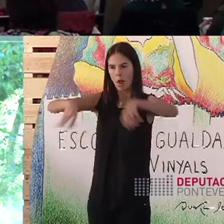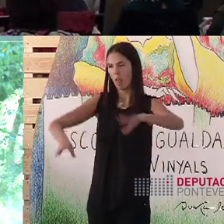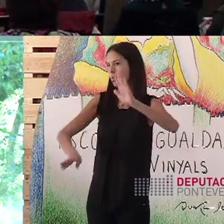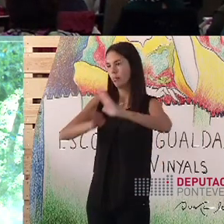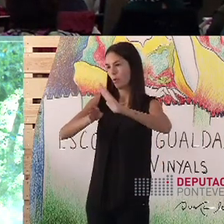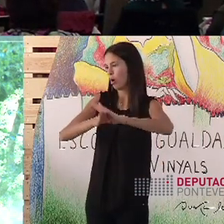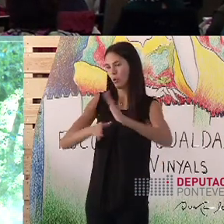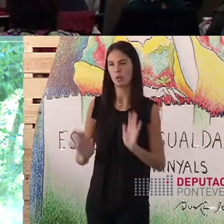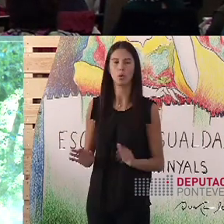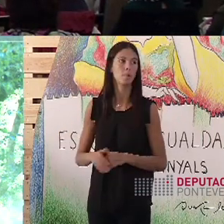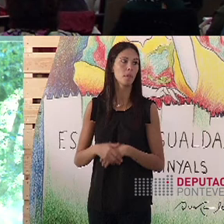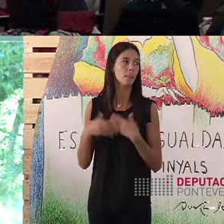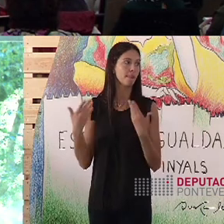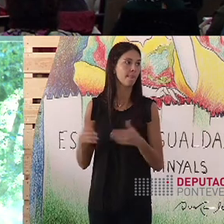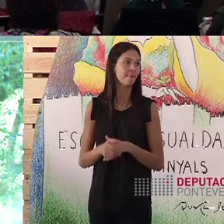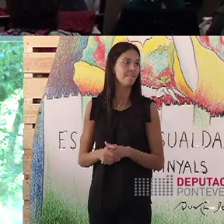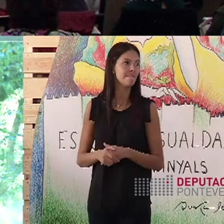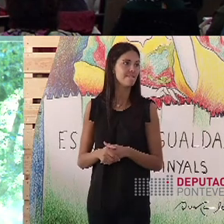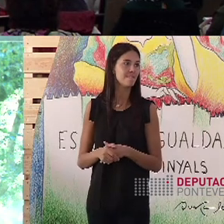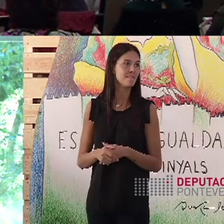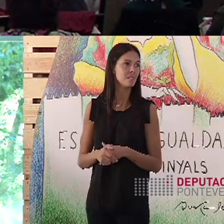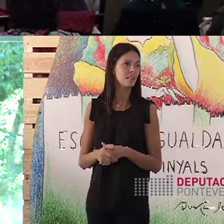Seguimos disociando, ¿no? En fin,